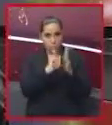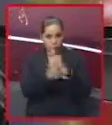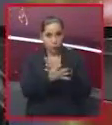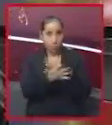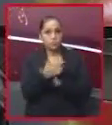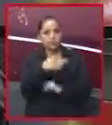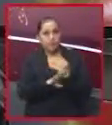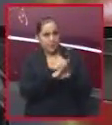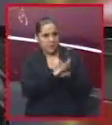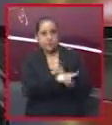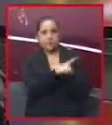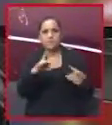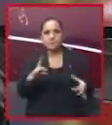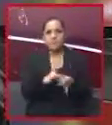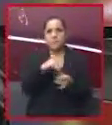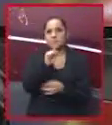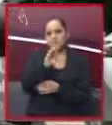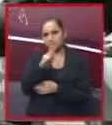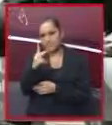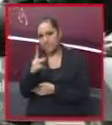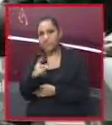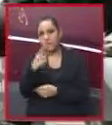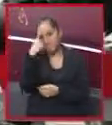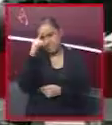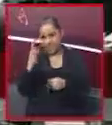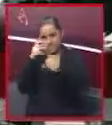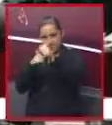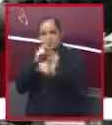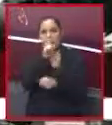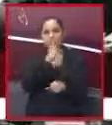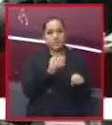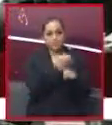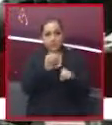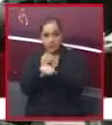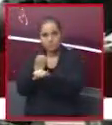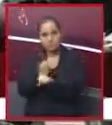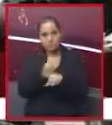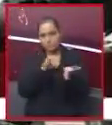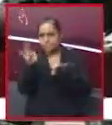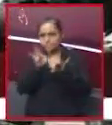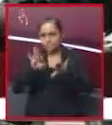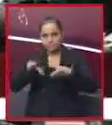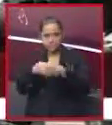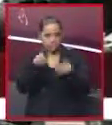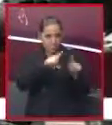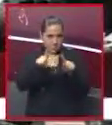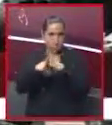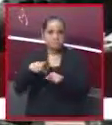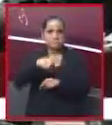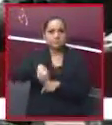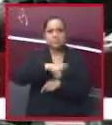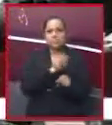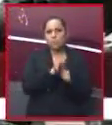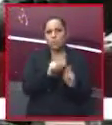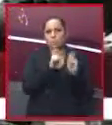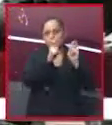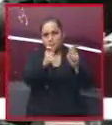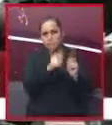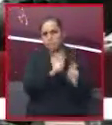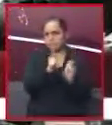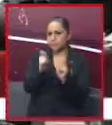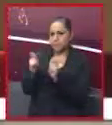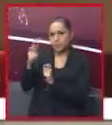Pública a nivel federal y a órganos locales de control en las entidades federativas. Habló sobre las atribuciones que tendrán estos organismos vigilantes de